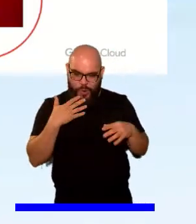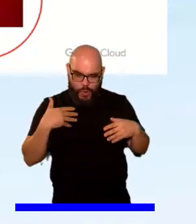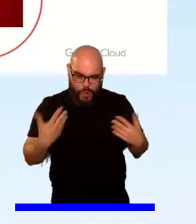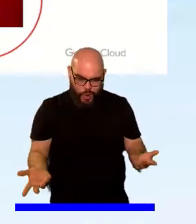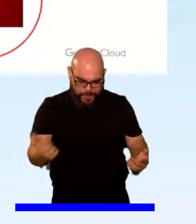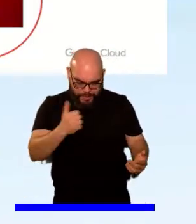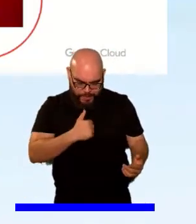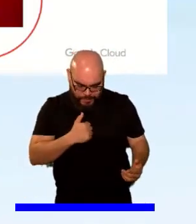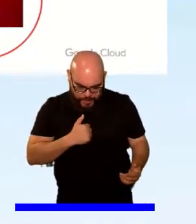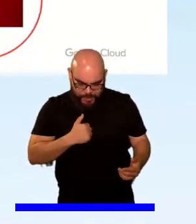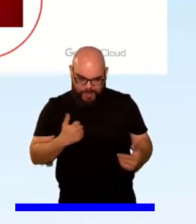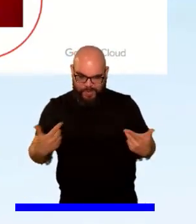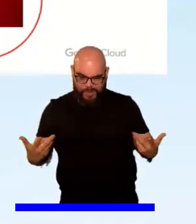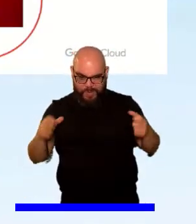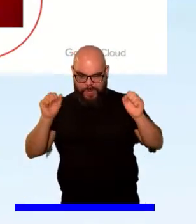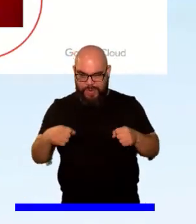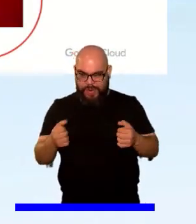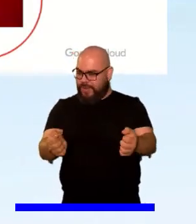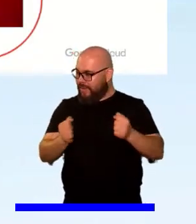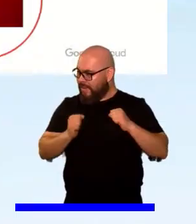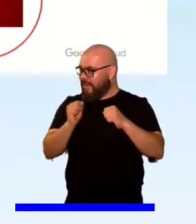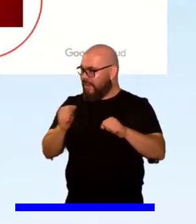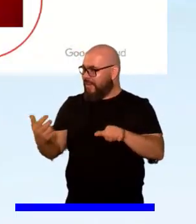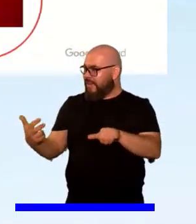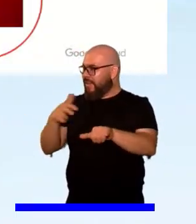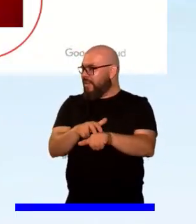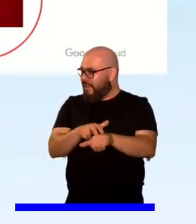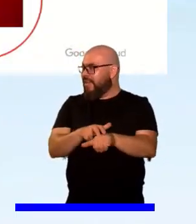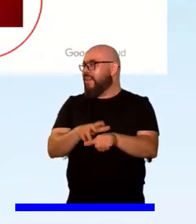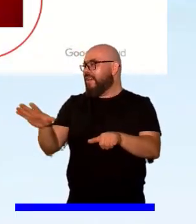piloto que sepa responder a todas esas cosas y se lo voy a confiar todo al autopilot.